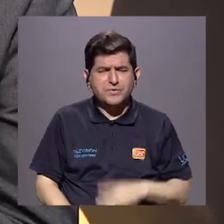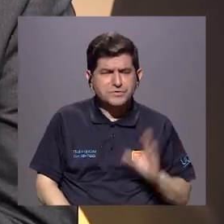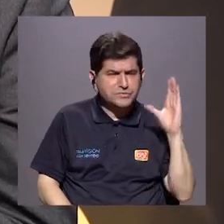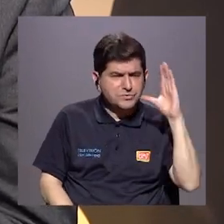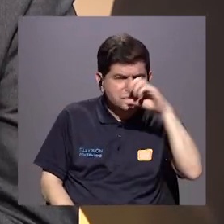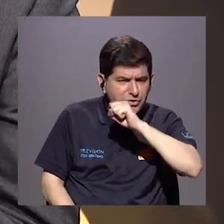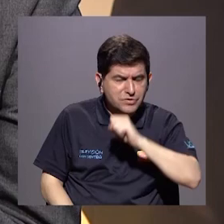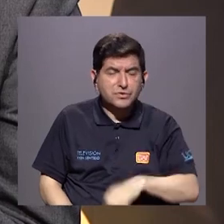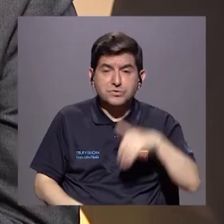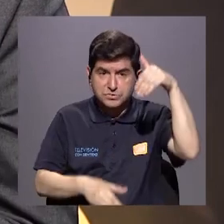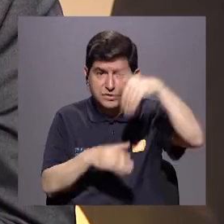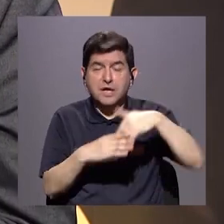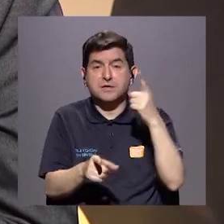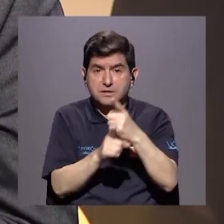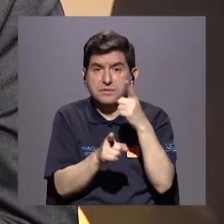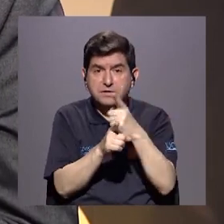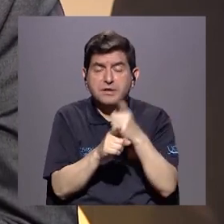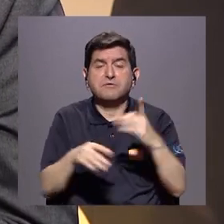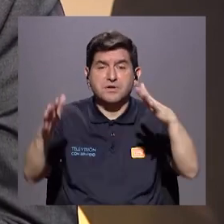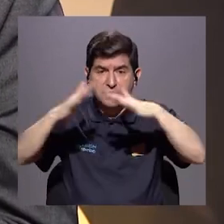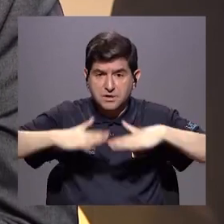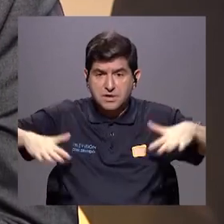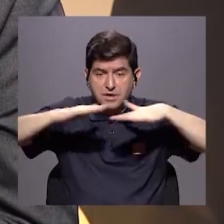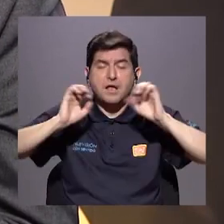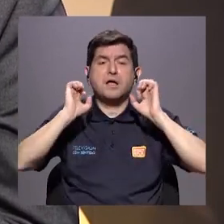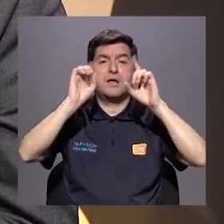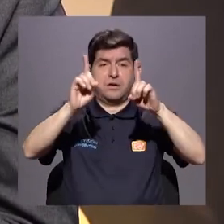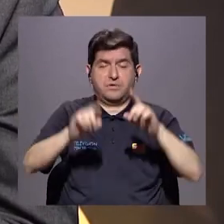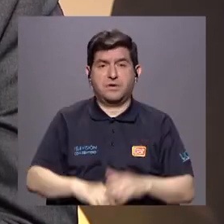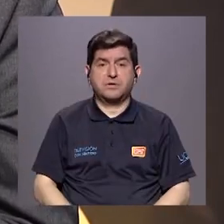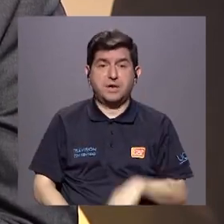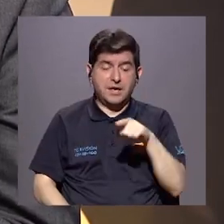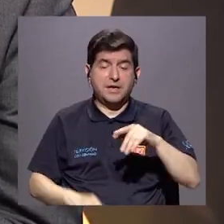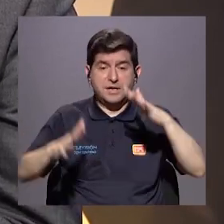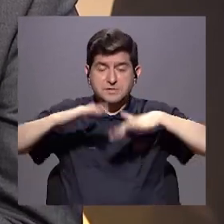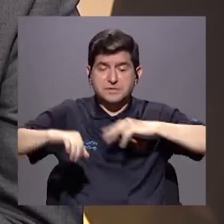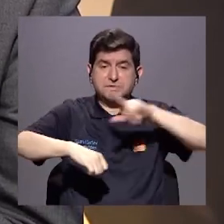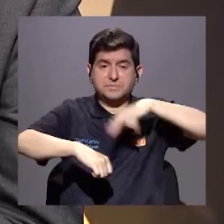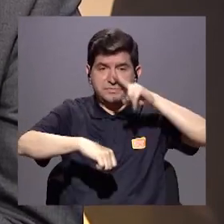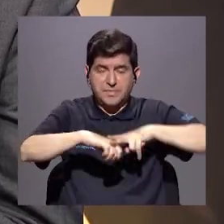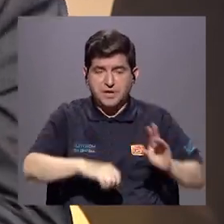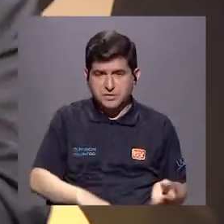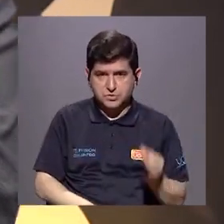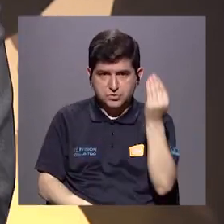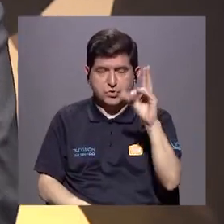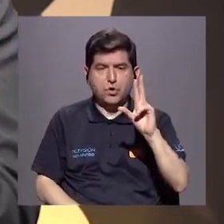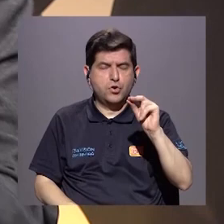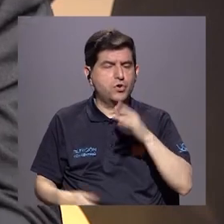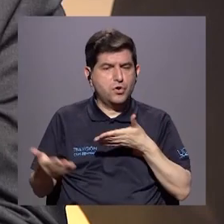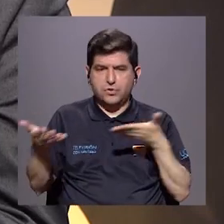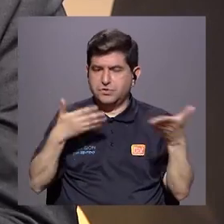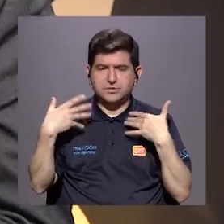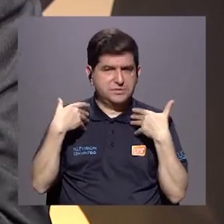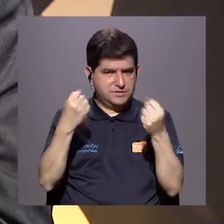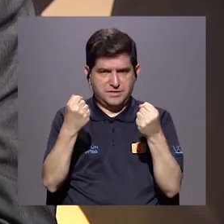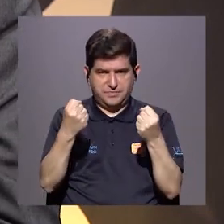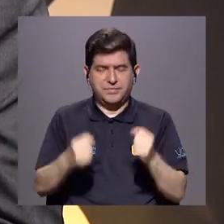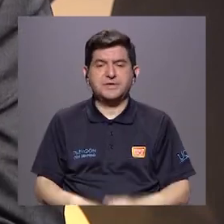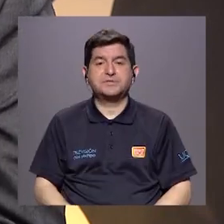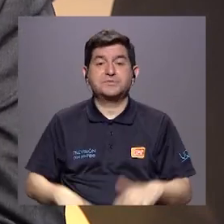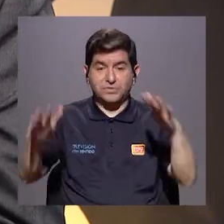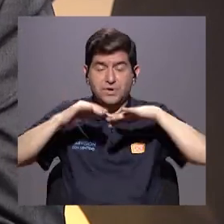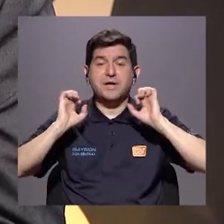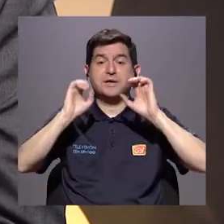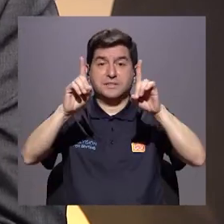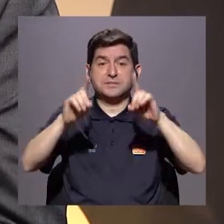intervenir adecuadamente en el espacio educativo que es el espacio natural de los adolescentes para nosotros el vídeo de salud en realidad el escenario educativo